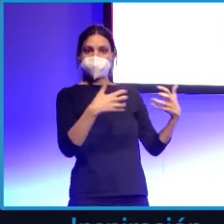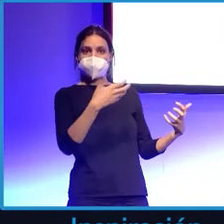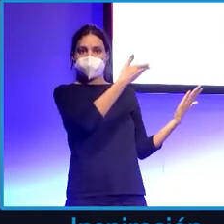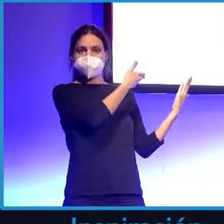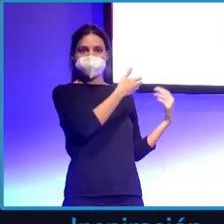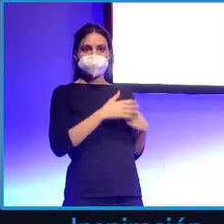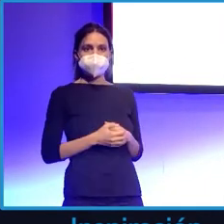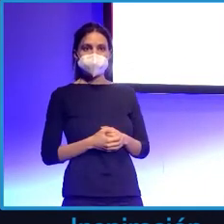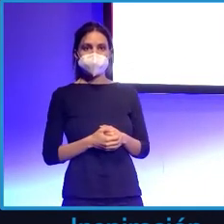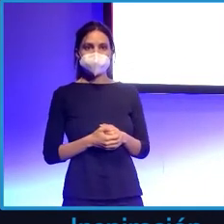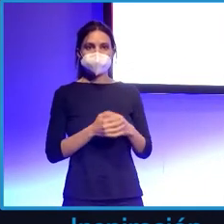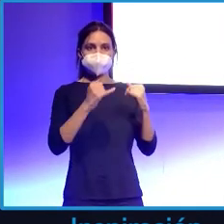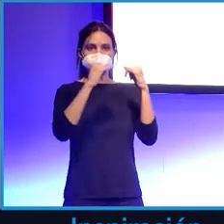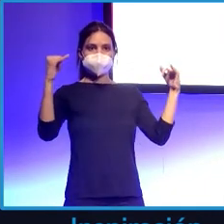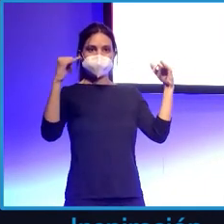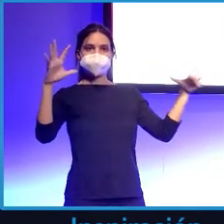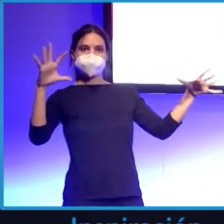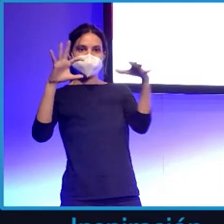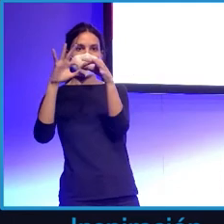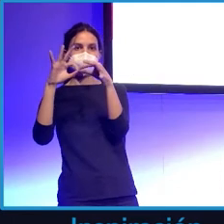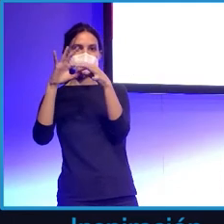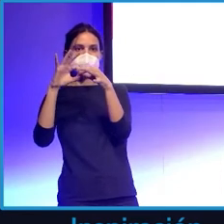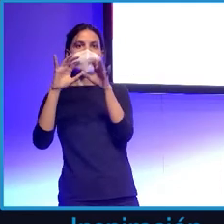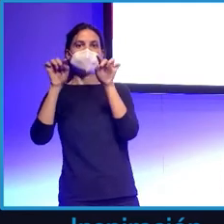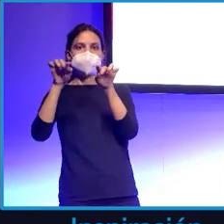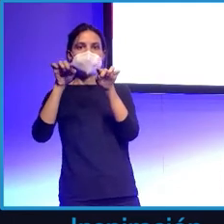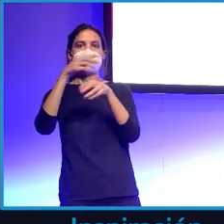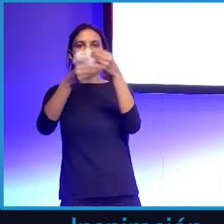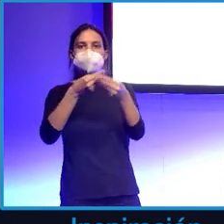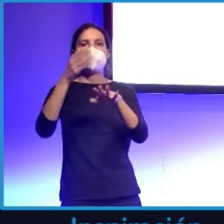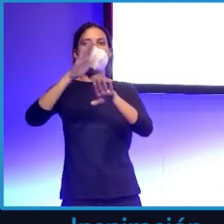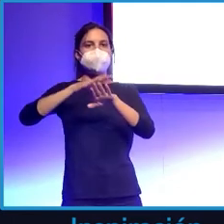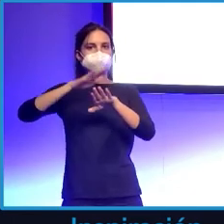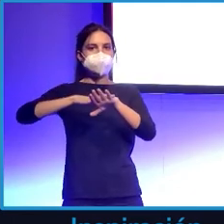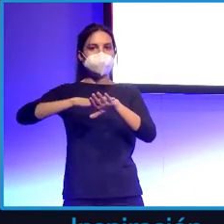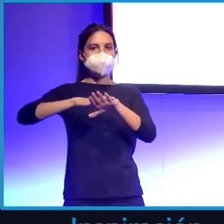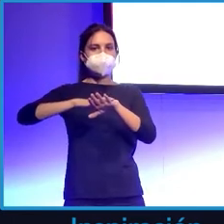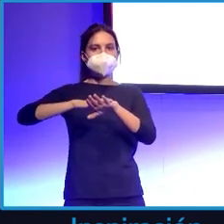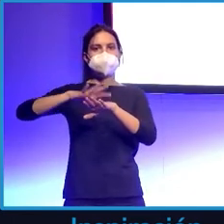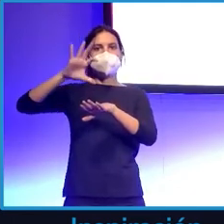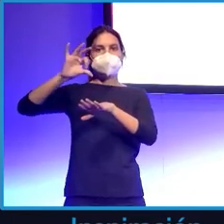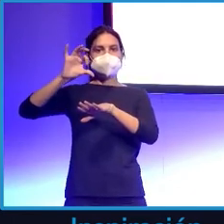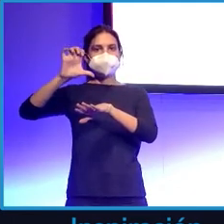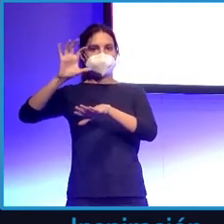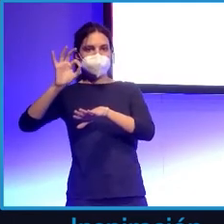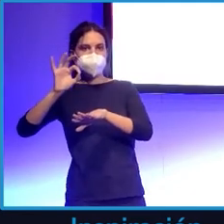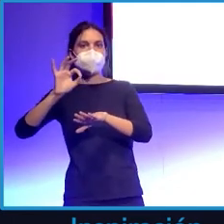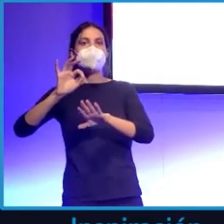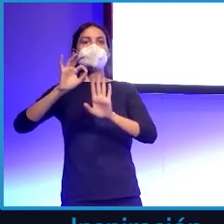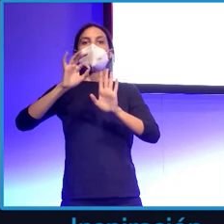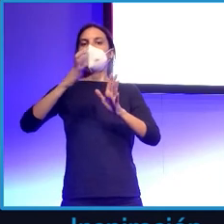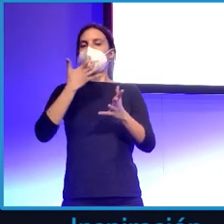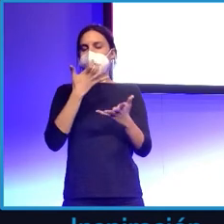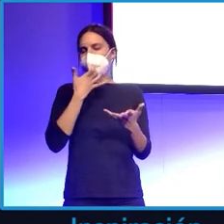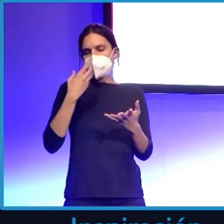muchas veces sí que es verdad que utilizamos para posicionar lo utilizamos para seo es decir imaginaros que queremos posicionar el ejemplo que me gusta poner